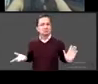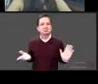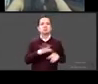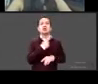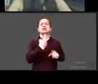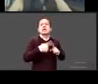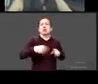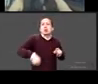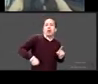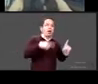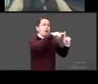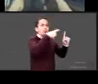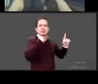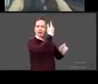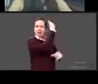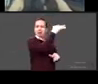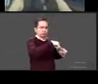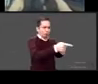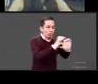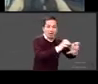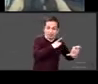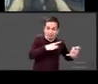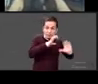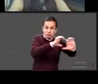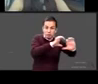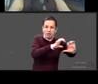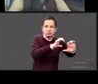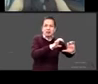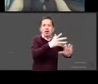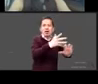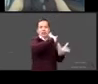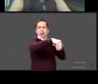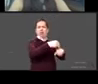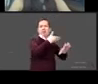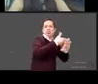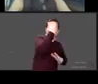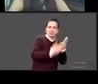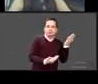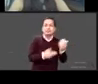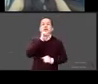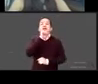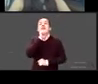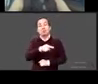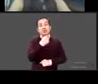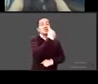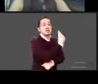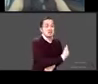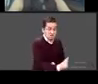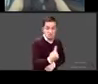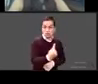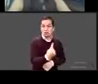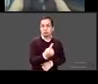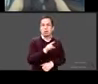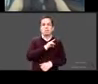un miedo a denunciar por temor a represalias, no solamente de las y los niños, sino también de las mujeres y de quienes